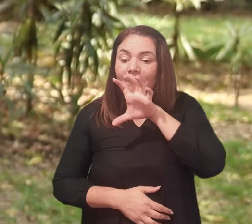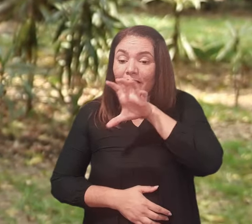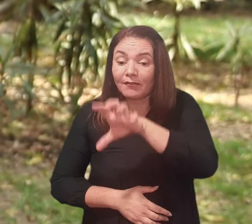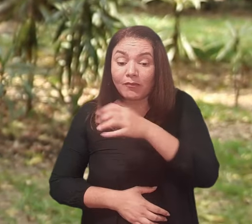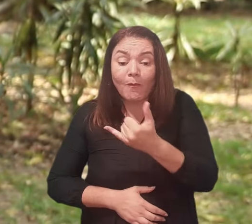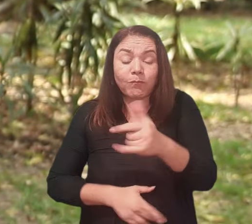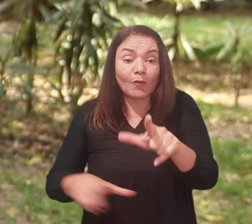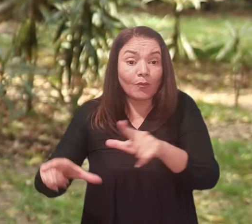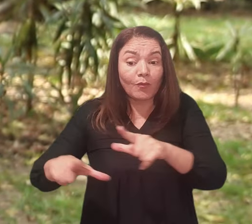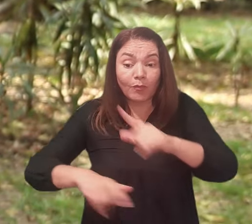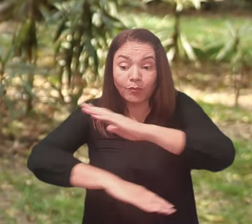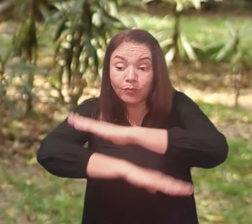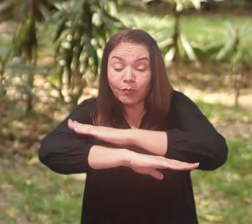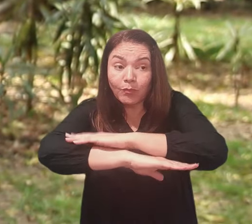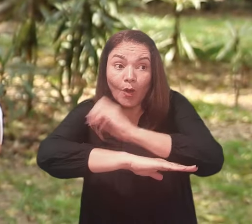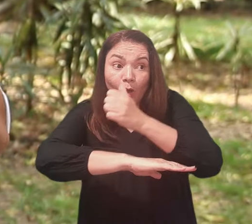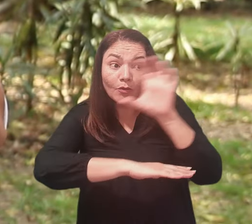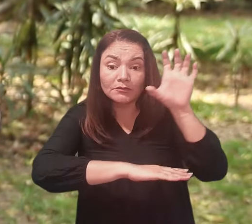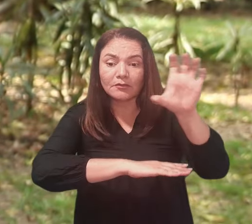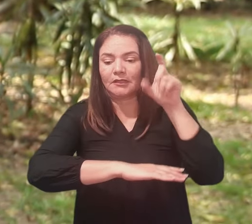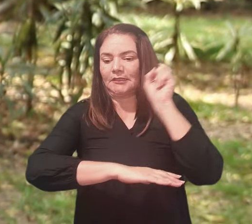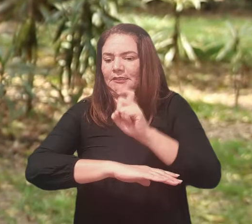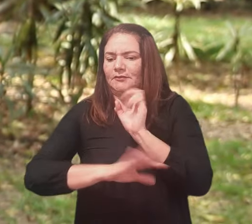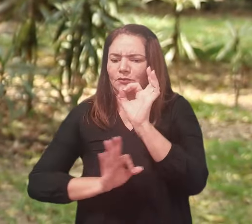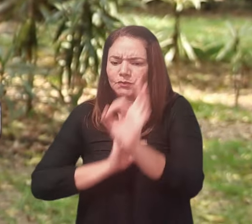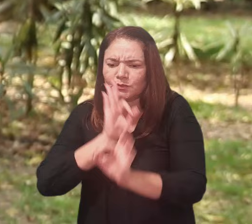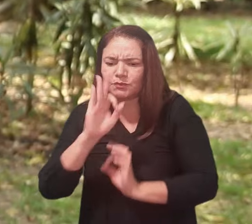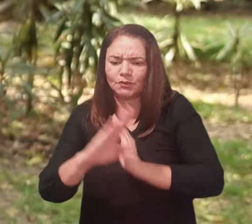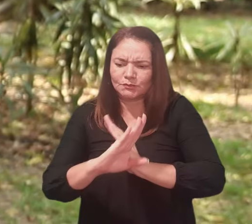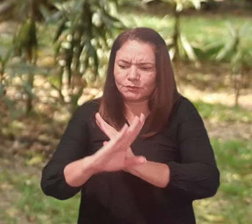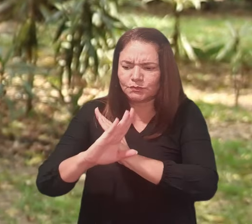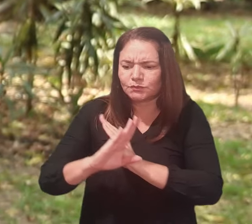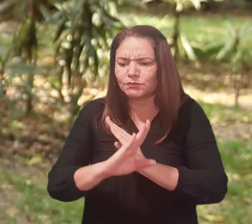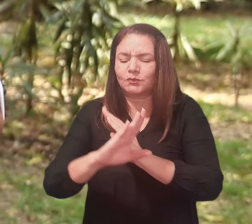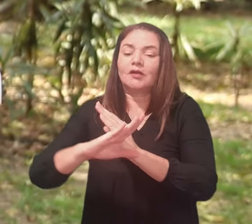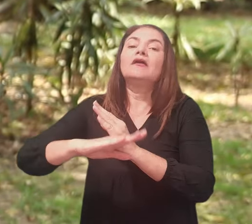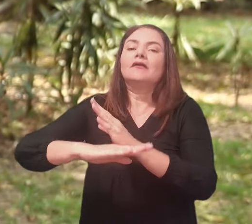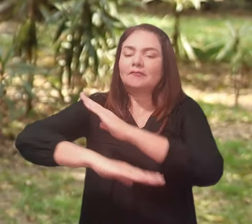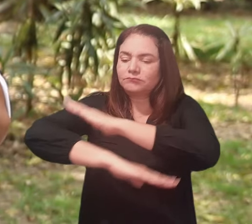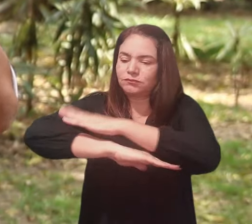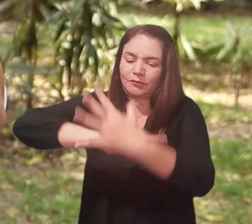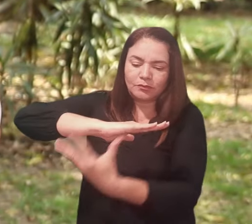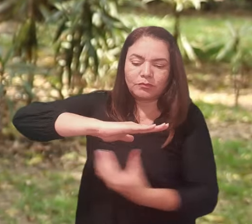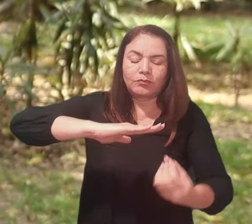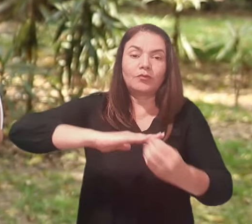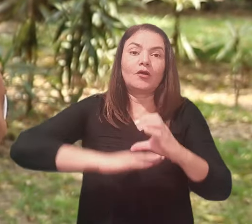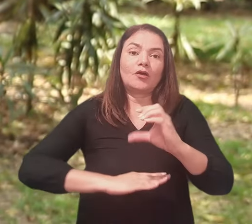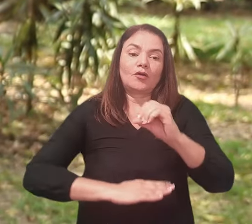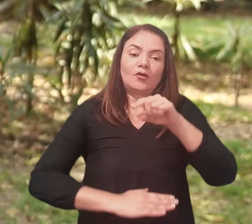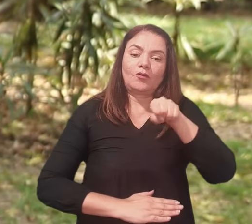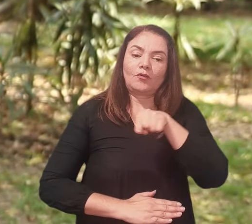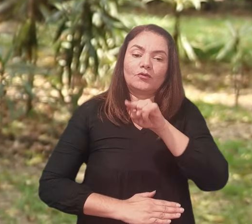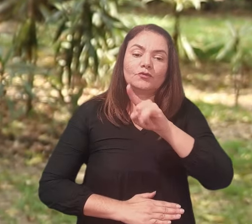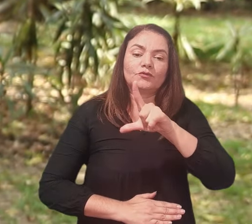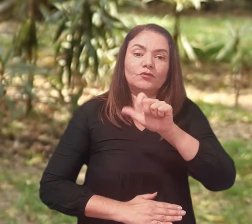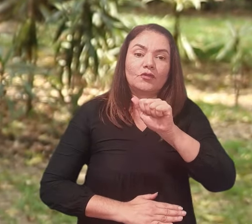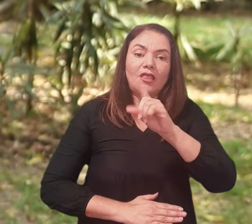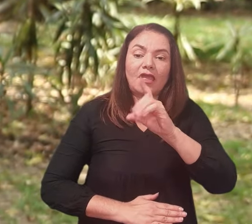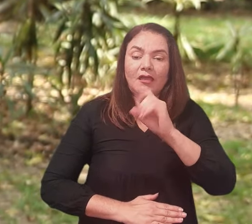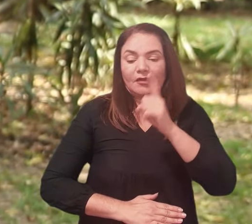contrario el estado receptor de esa misión diplomática tiene que cuidar y velar por la seguridad tanto de la embajada como de consulados y misiones